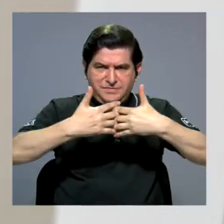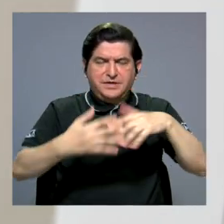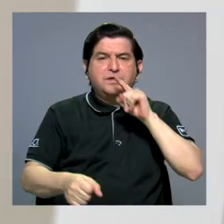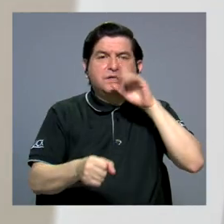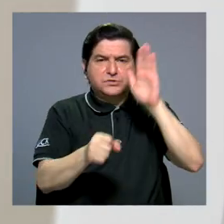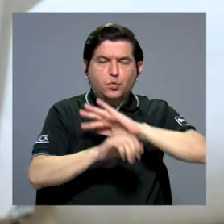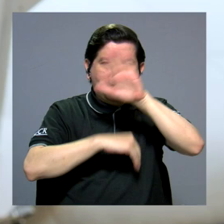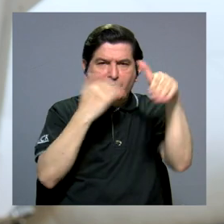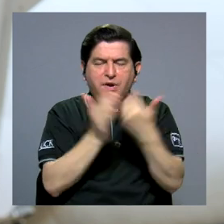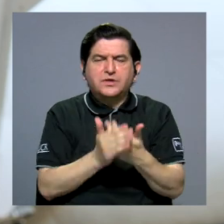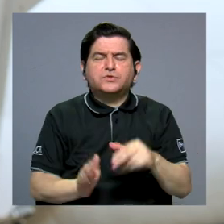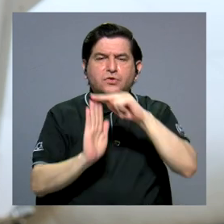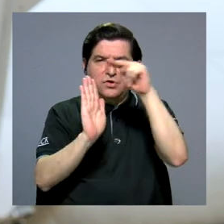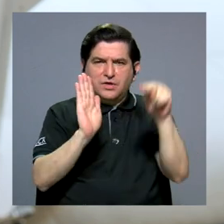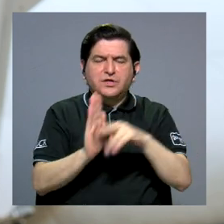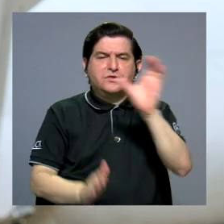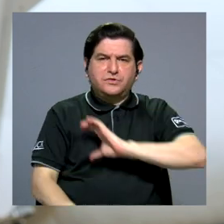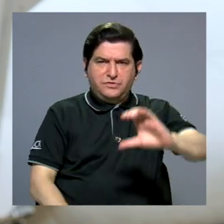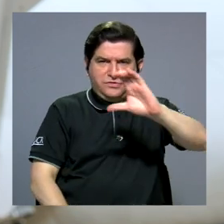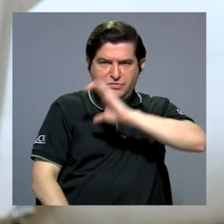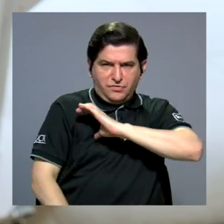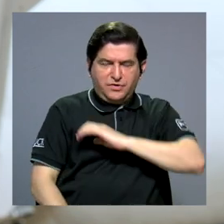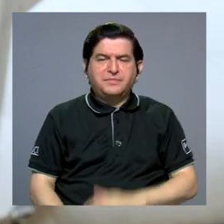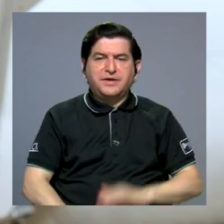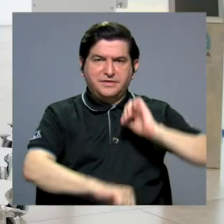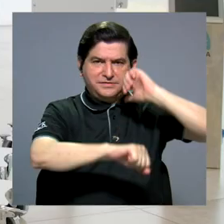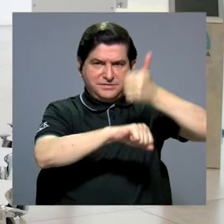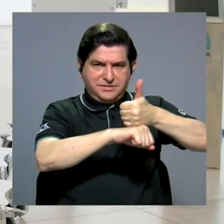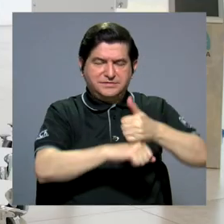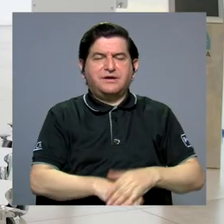ventiladores que cumplen con todos los estándares de calidad